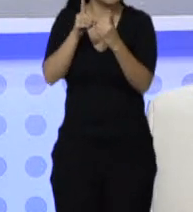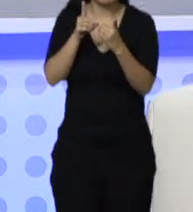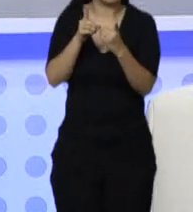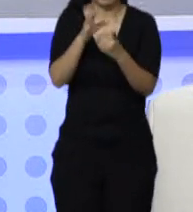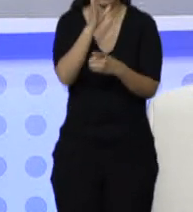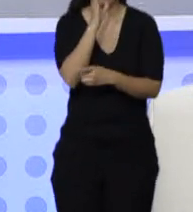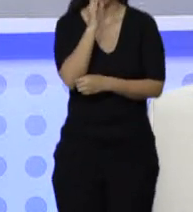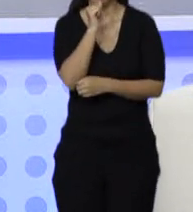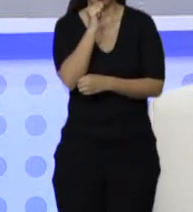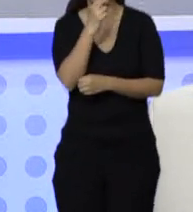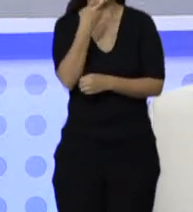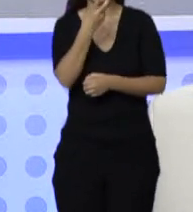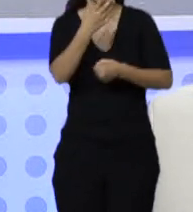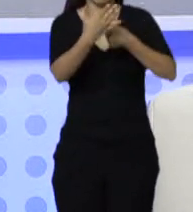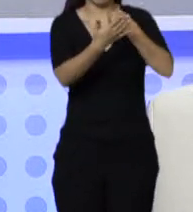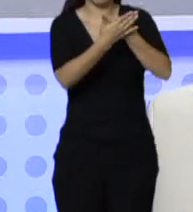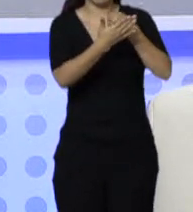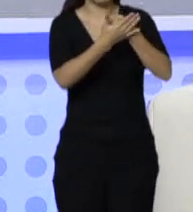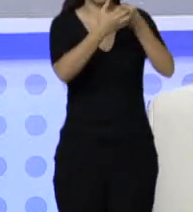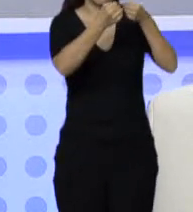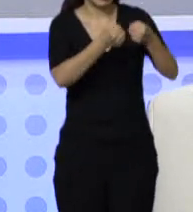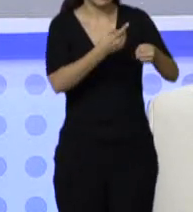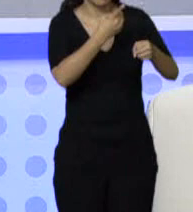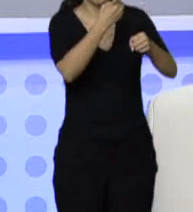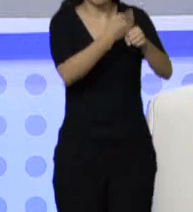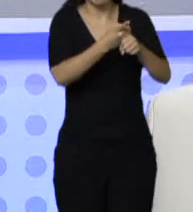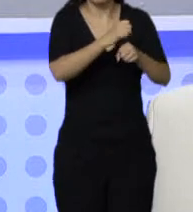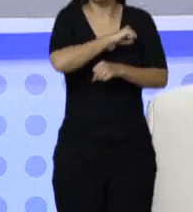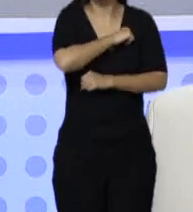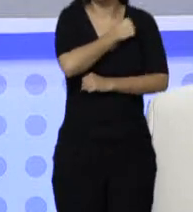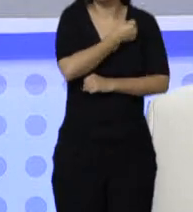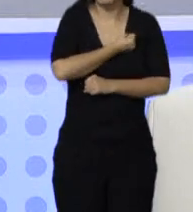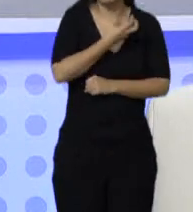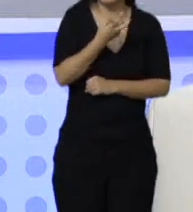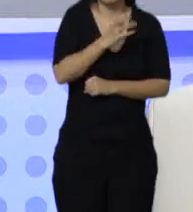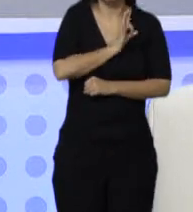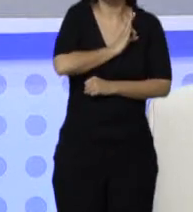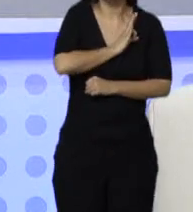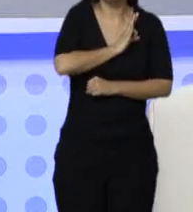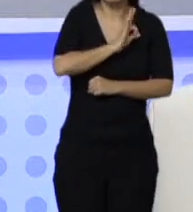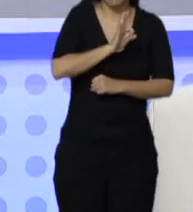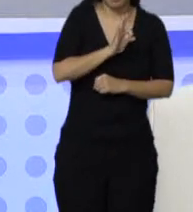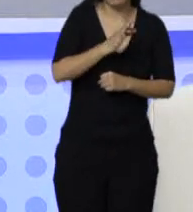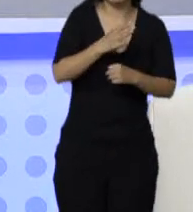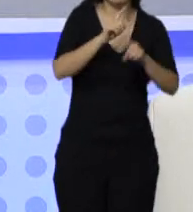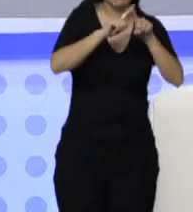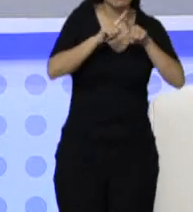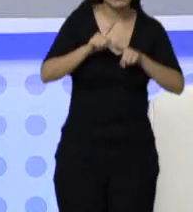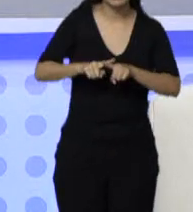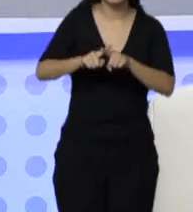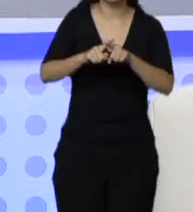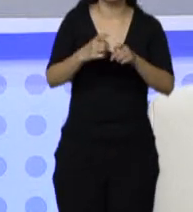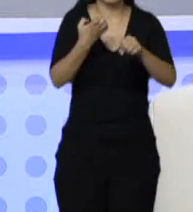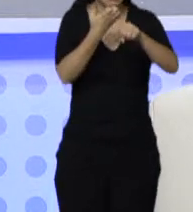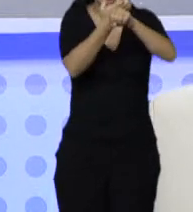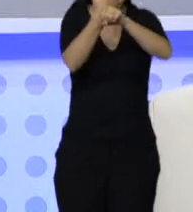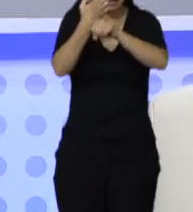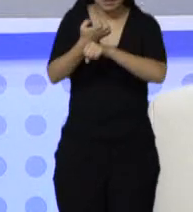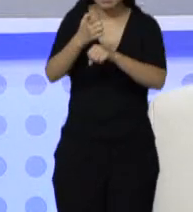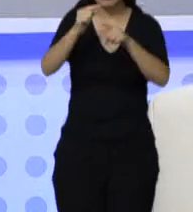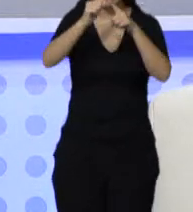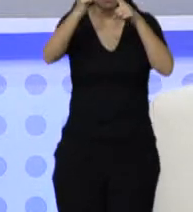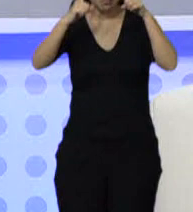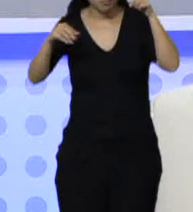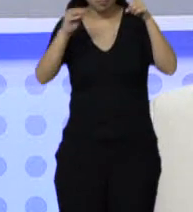las condiciones de seguridad sanitaria puedan permear en los diferentes estados en las diferentes entidades